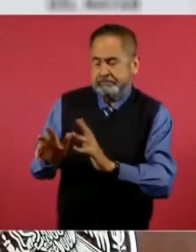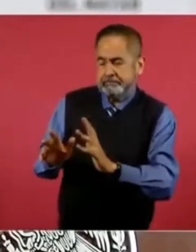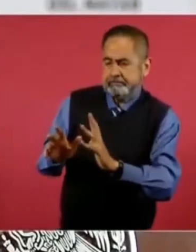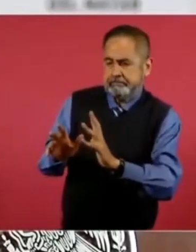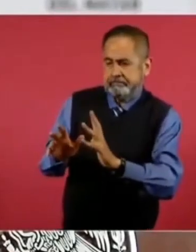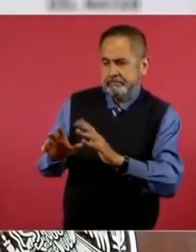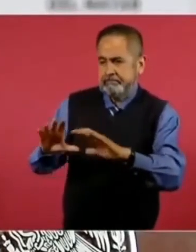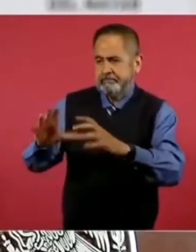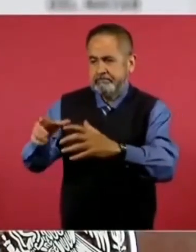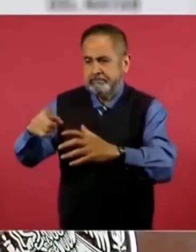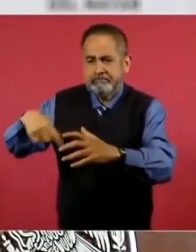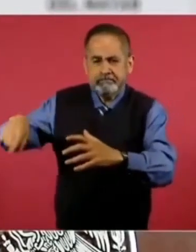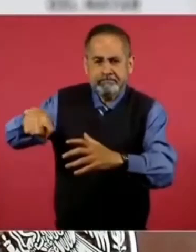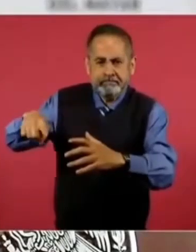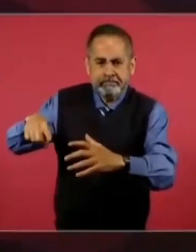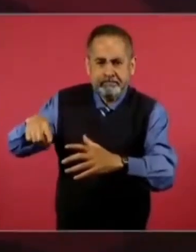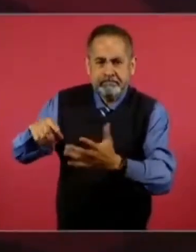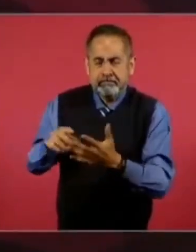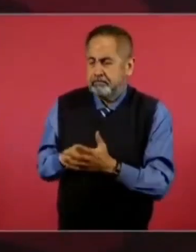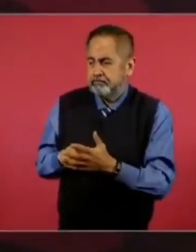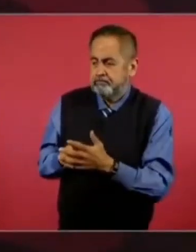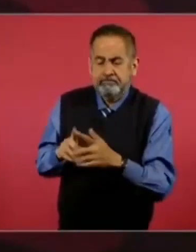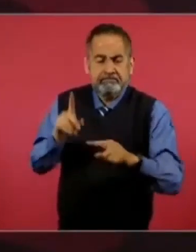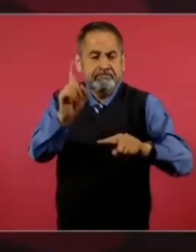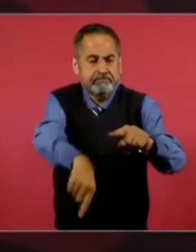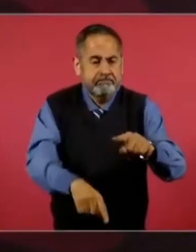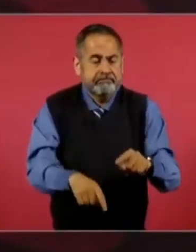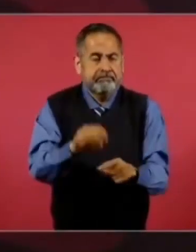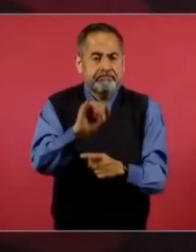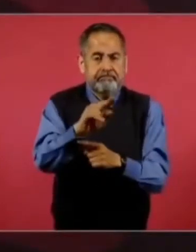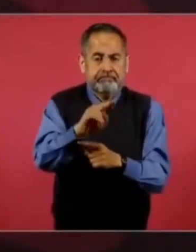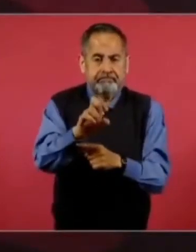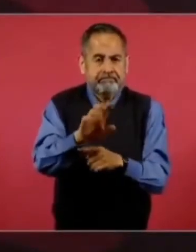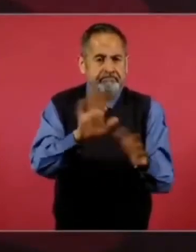al Consejo Electoral y al Tribunal Electoral.